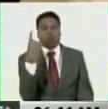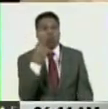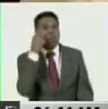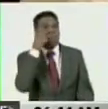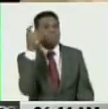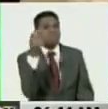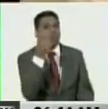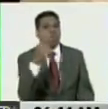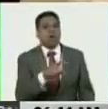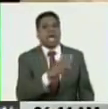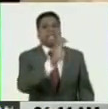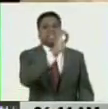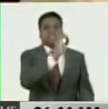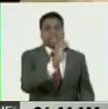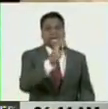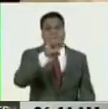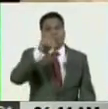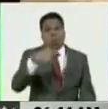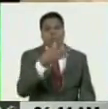el